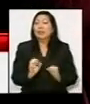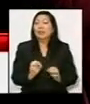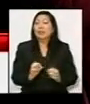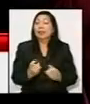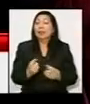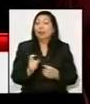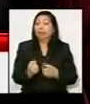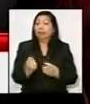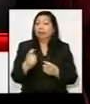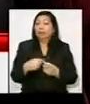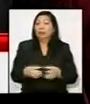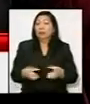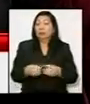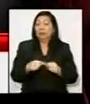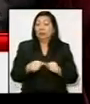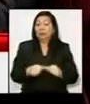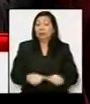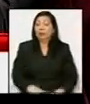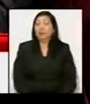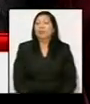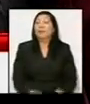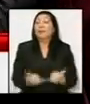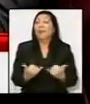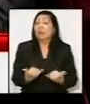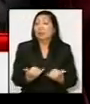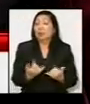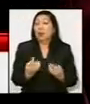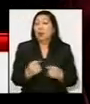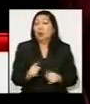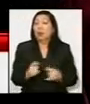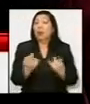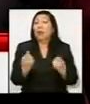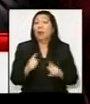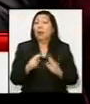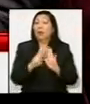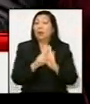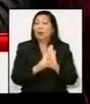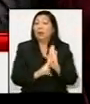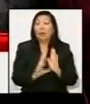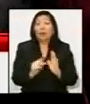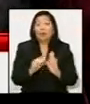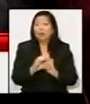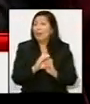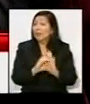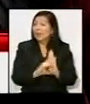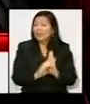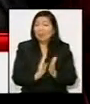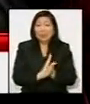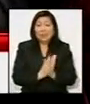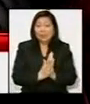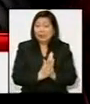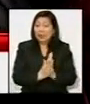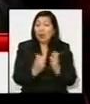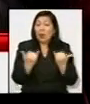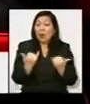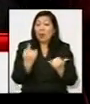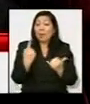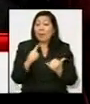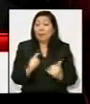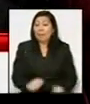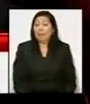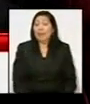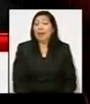integrantes de la comisión permanente eso funciona ahora de acuerdo al reglamento porque no está la constitución funciona ahora para